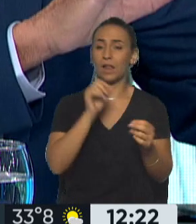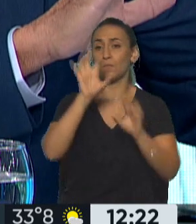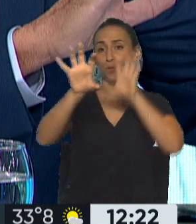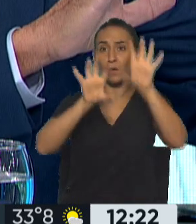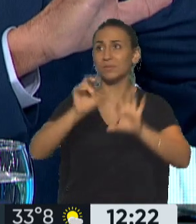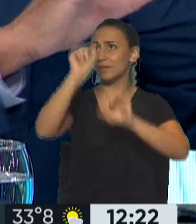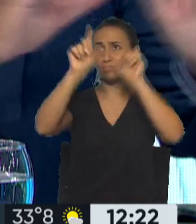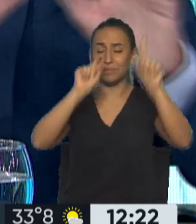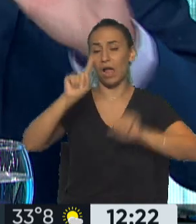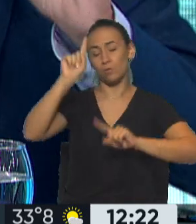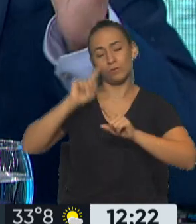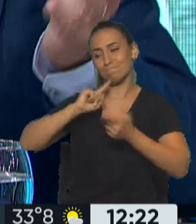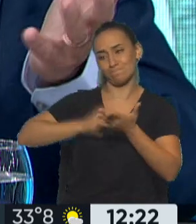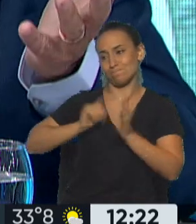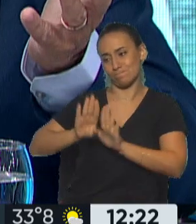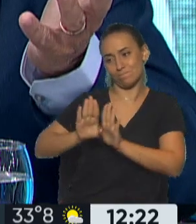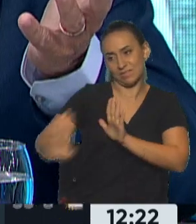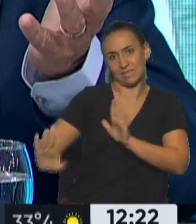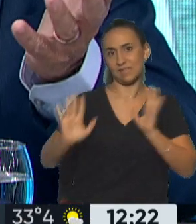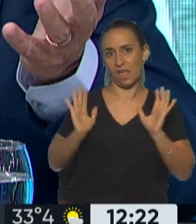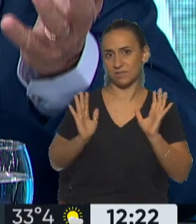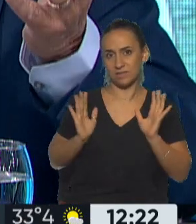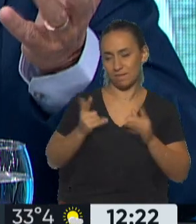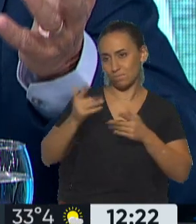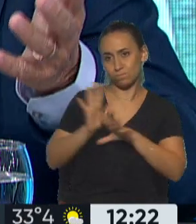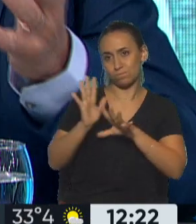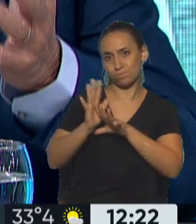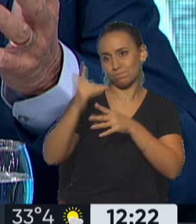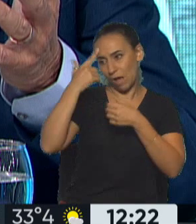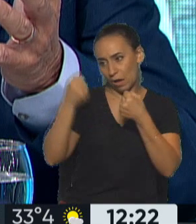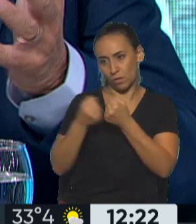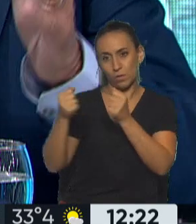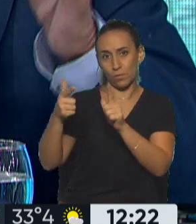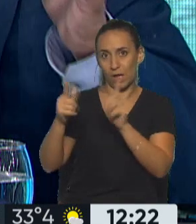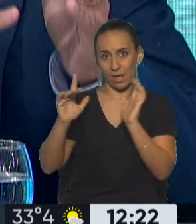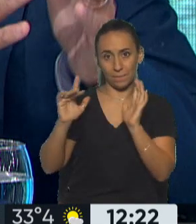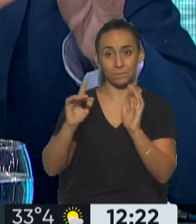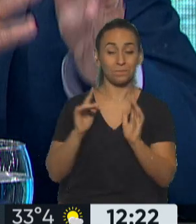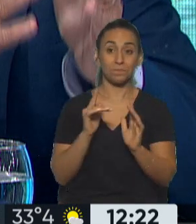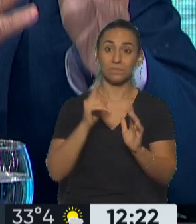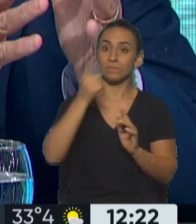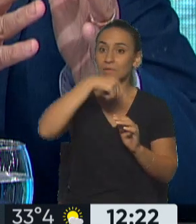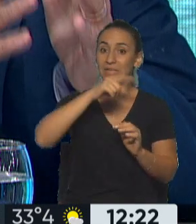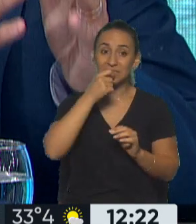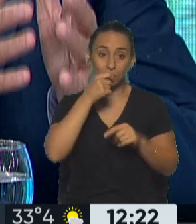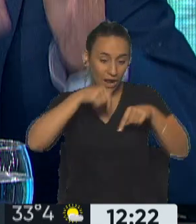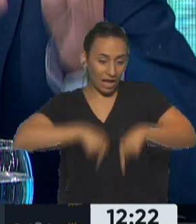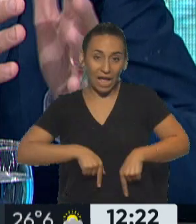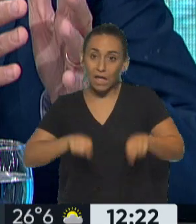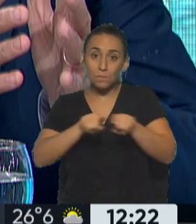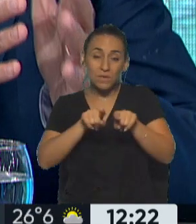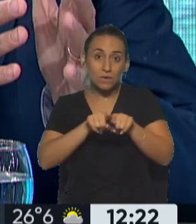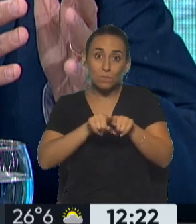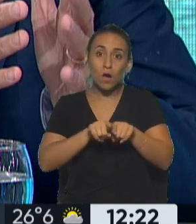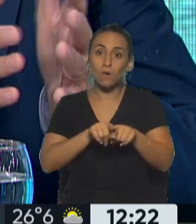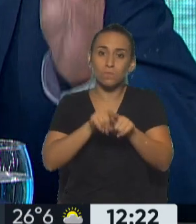distancia terapéutica, muchas de las patologías institucionales probablemente se hubieran reducido y hasta se hubieran podido evitar si estas